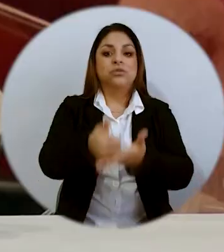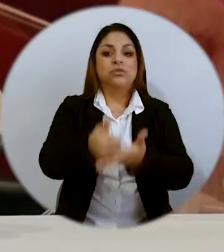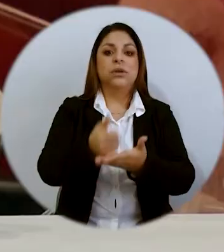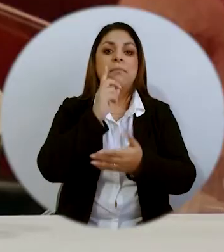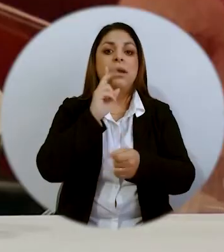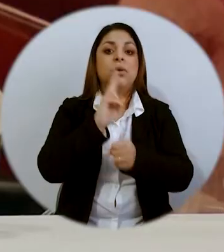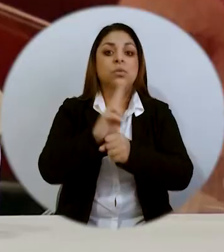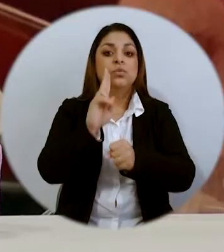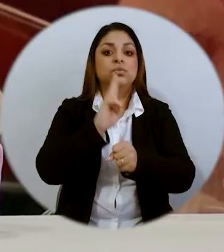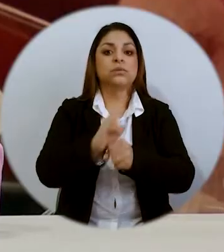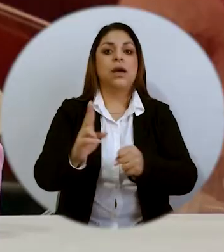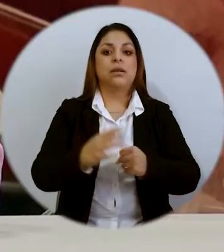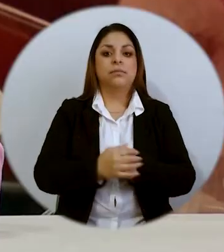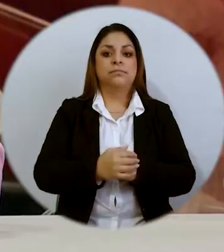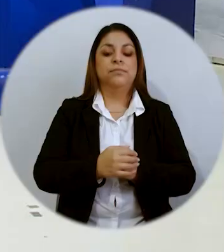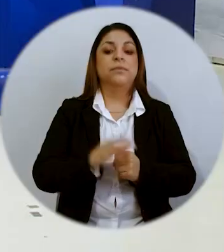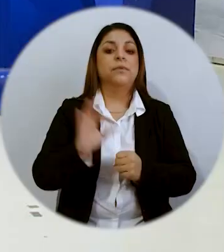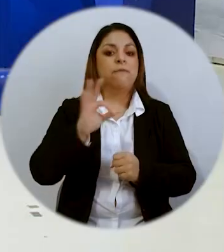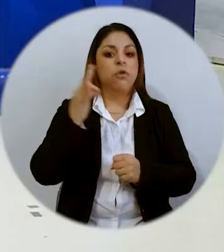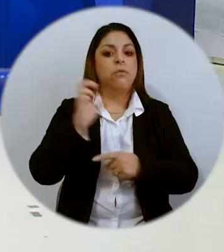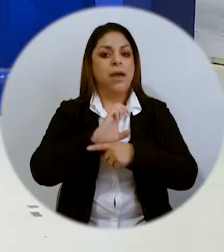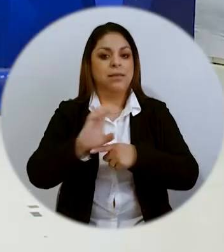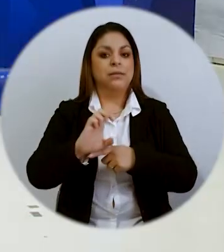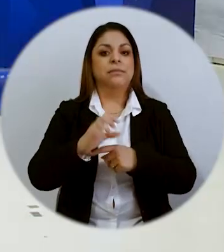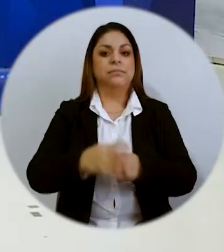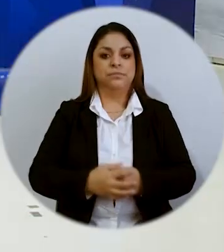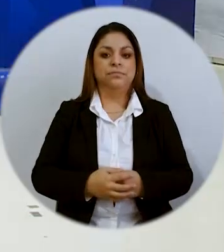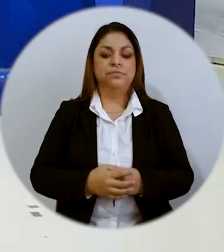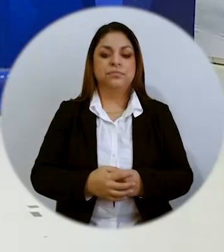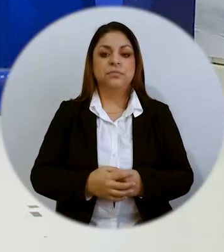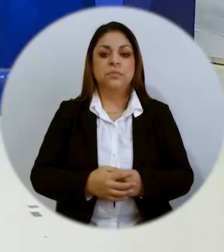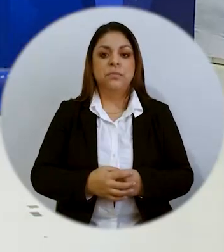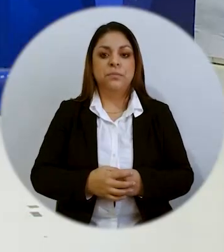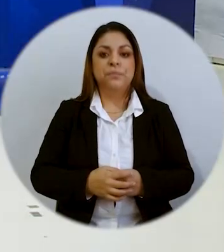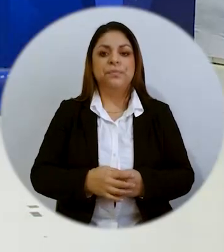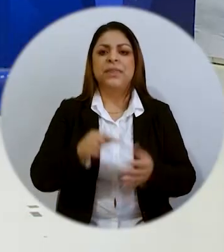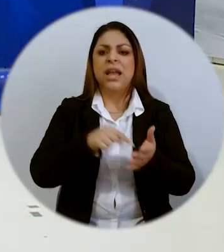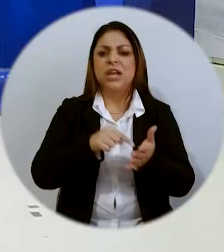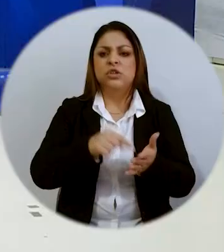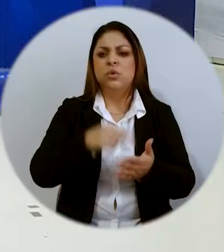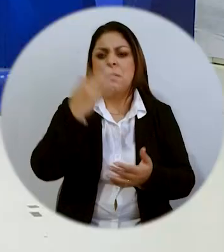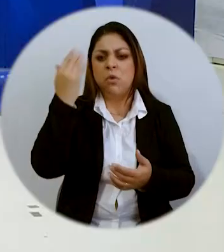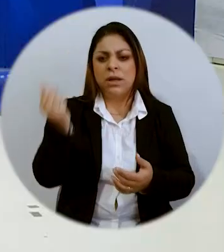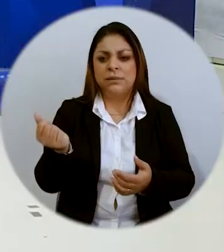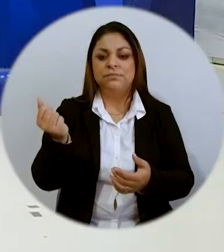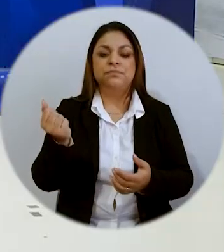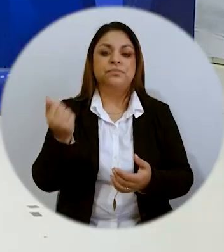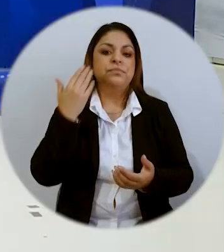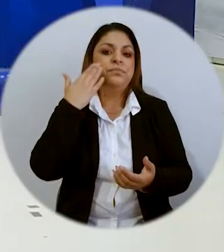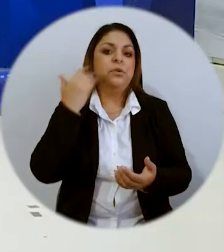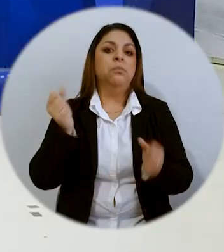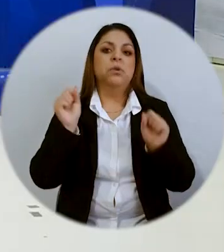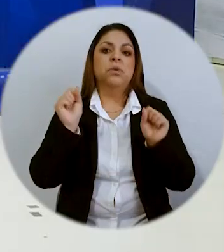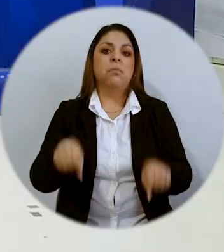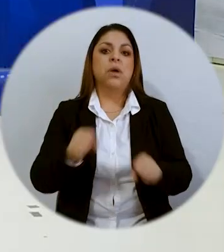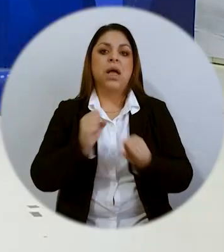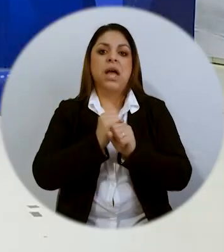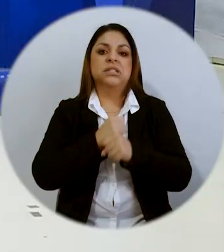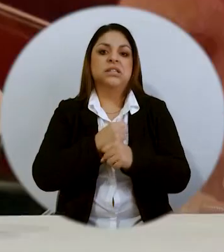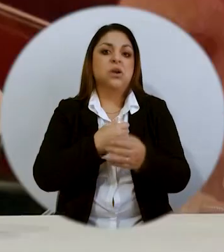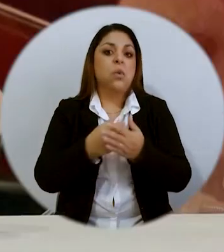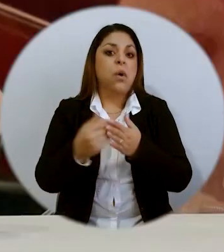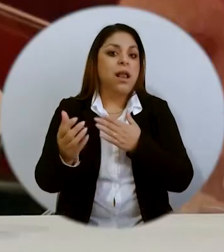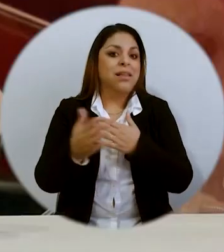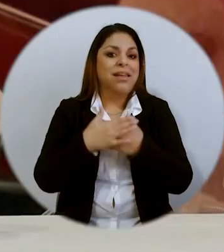nos permitan utilizarlo de forma ética. Y eso porque se puede hacer